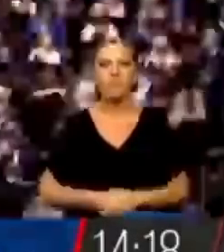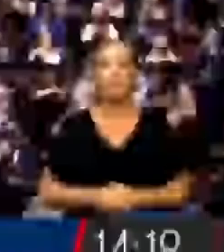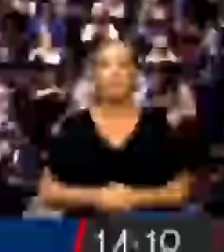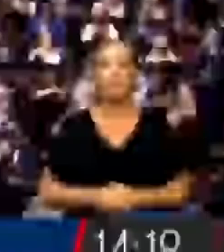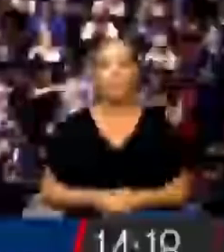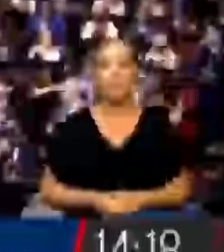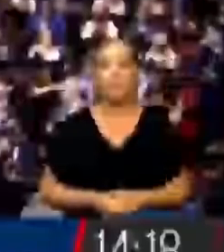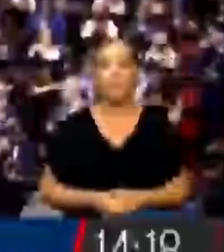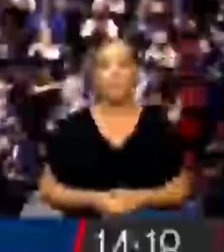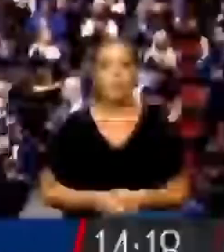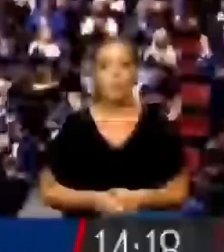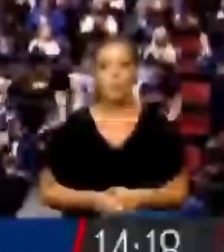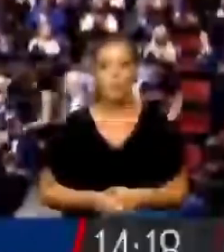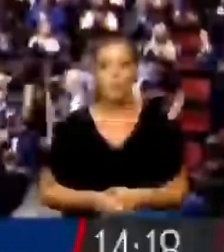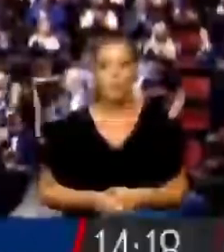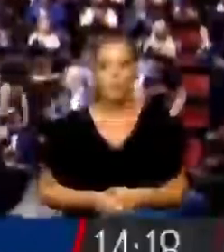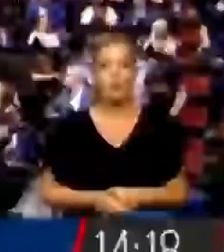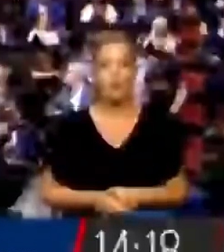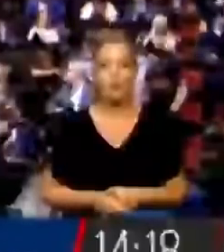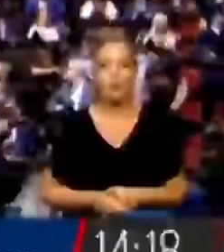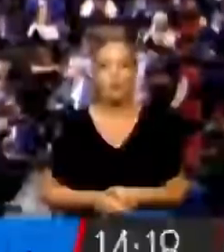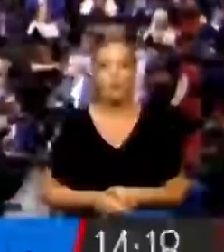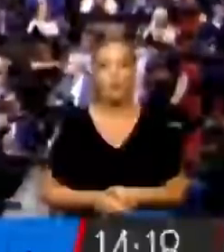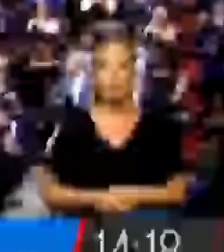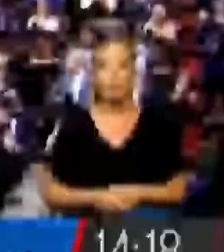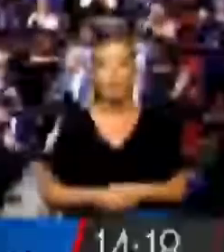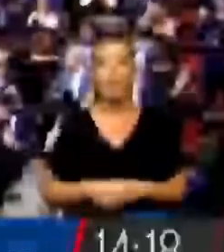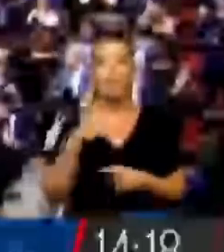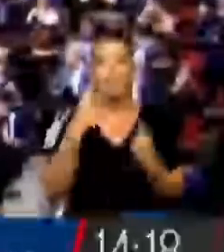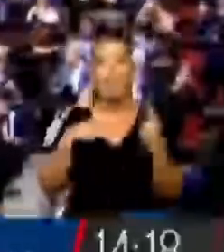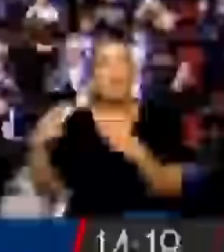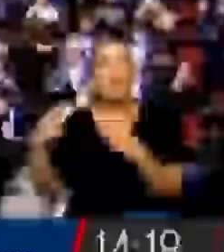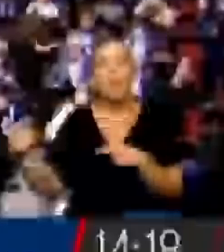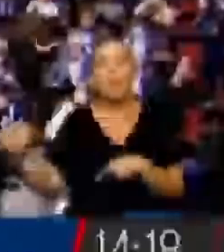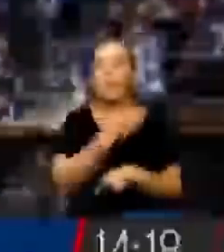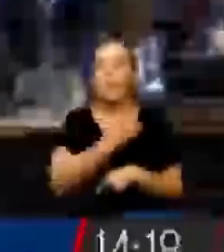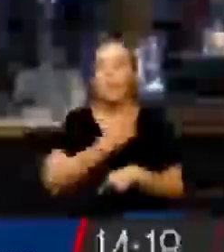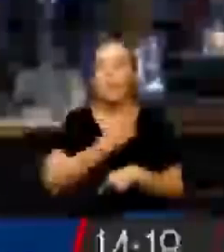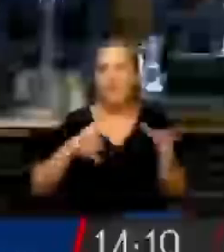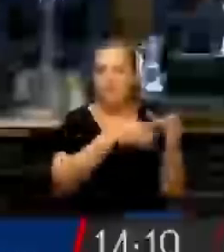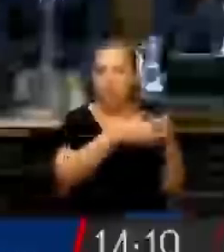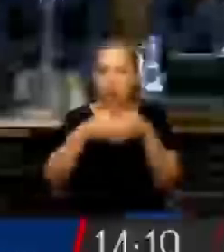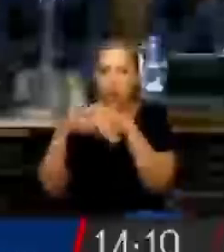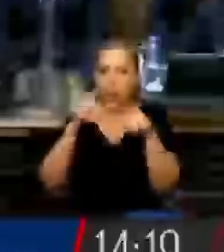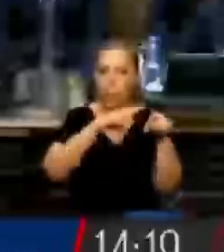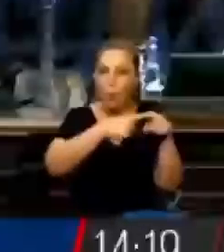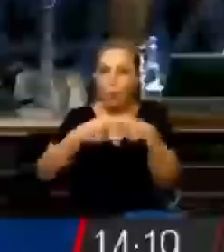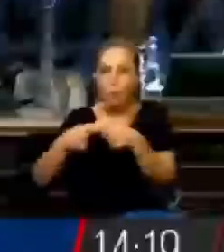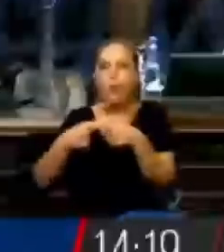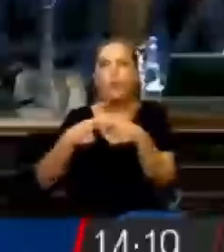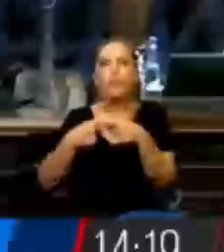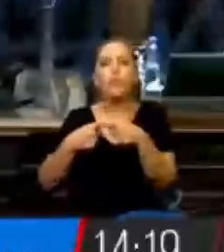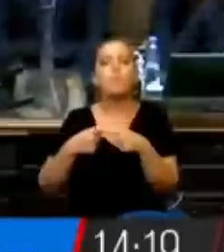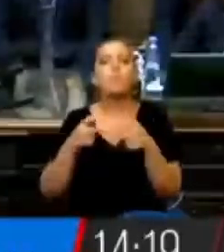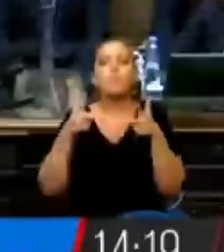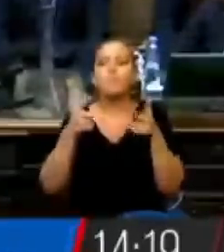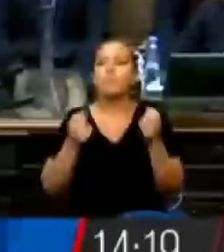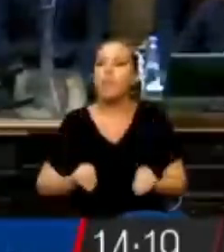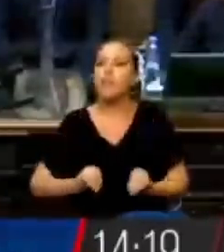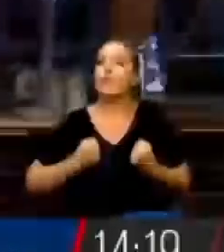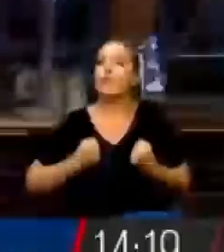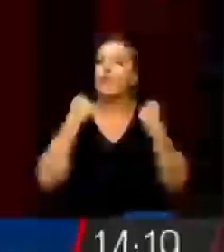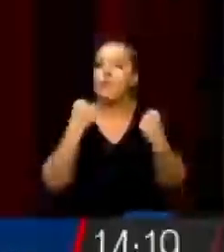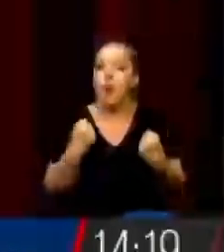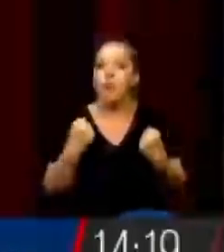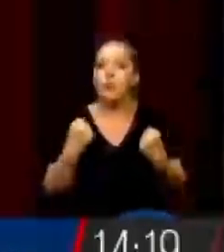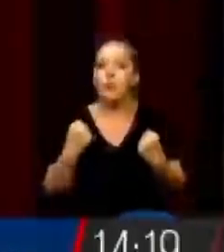ahí. Cuando los diferentes presidentes de bloque mencionaron el esfuerzo que representó